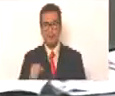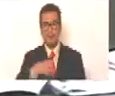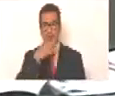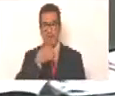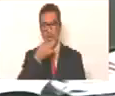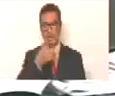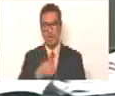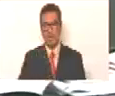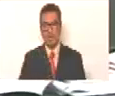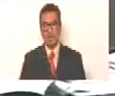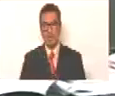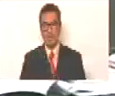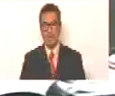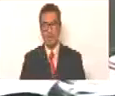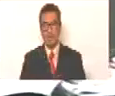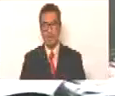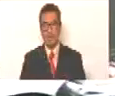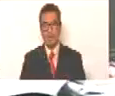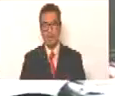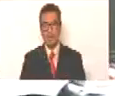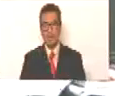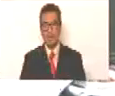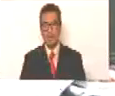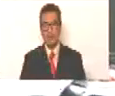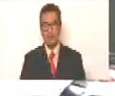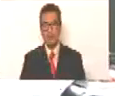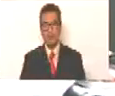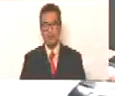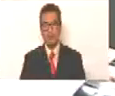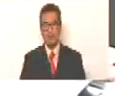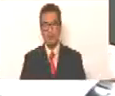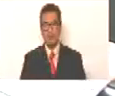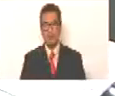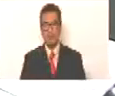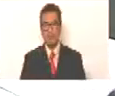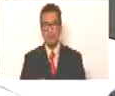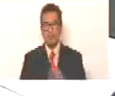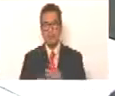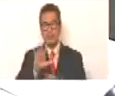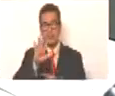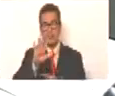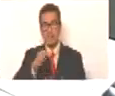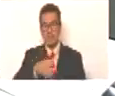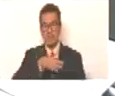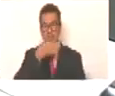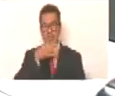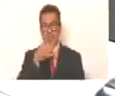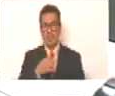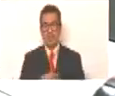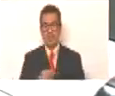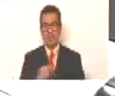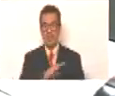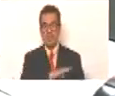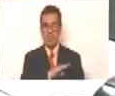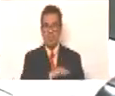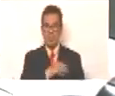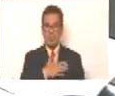Buenas tardes, ya a escasos minutos de las 5 de la tarde. Y yo quisiera que